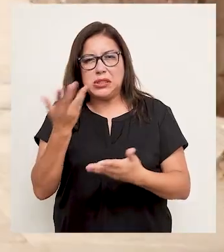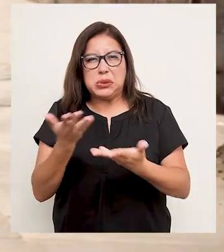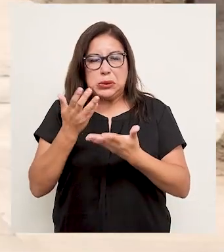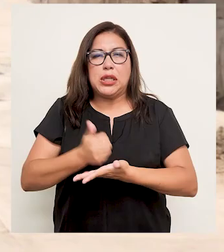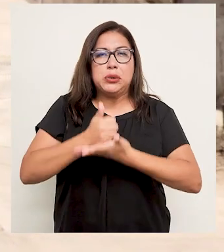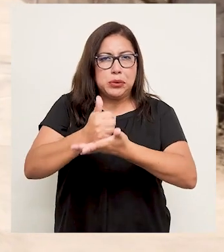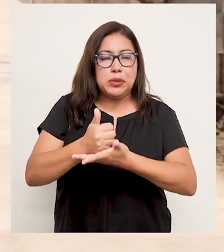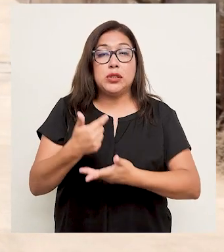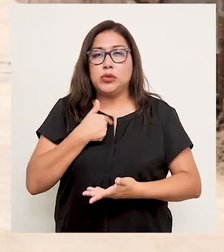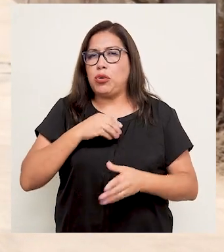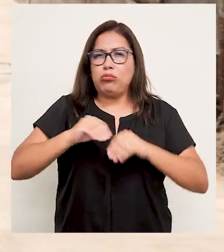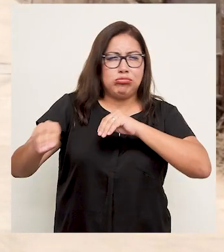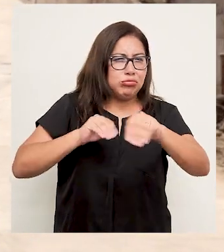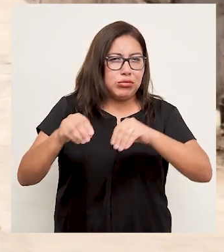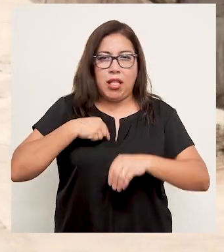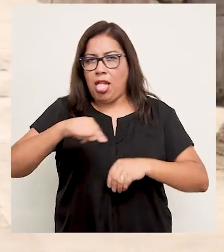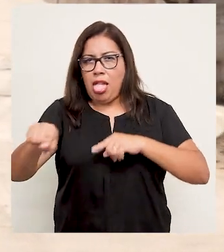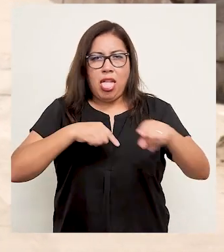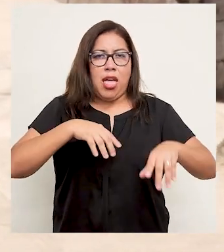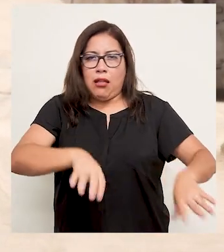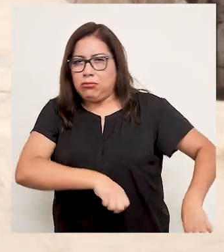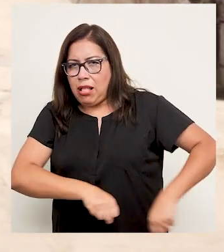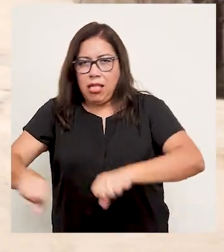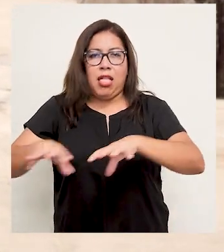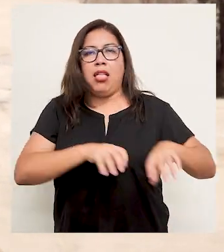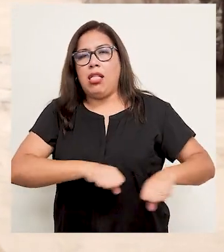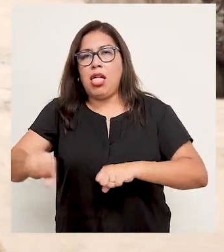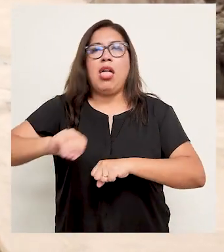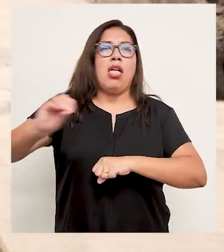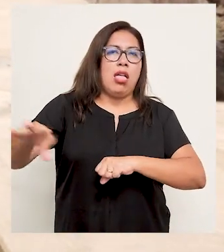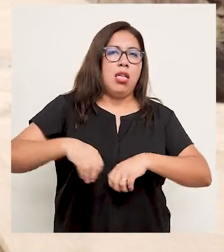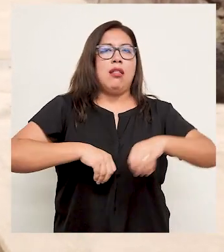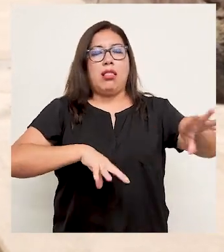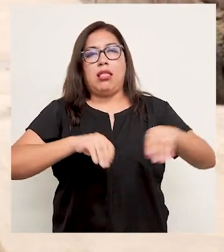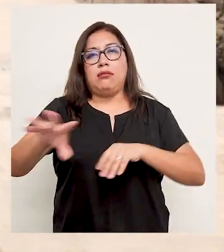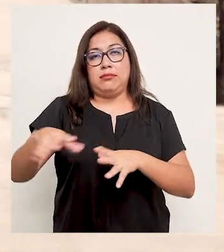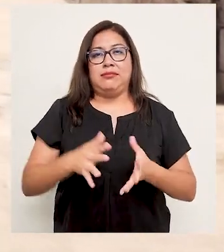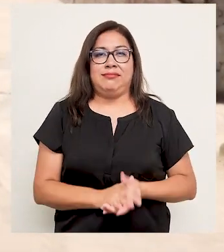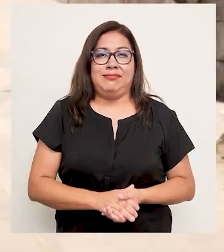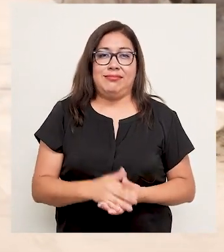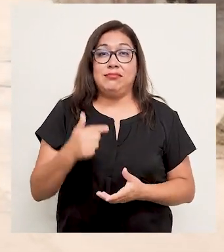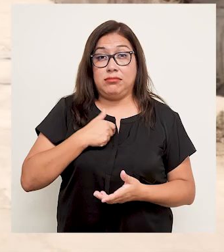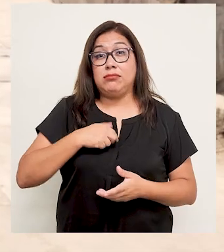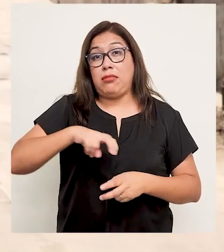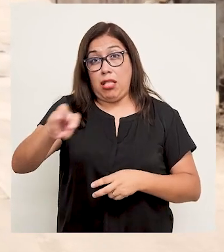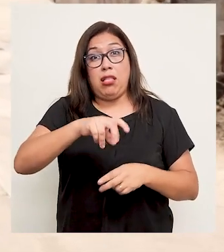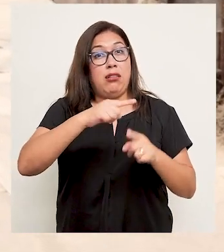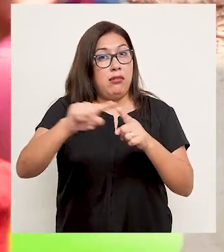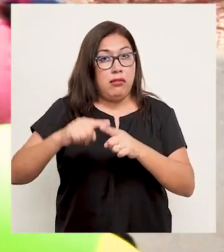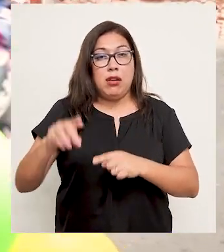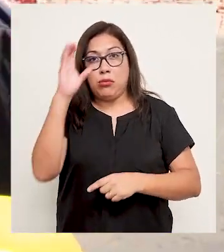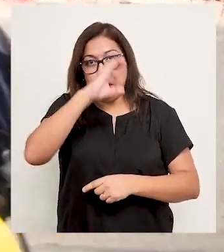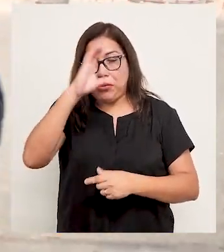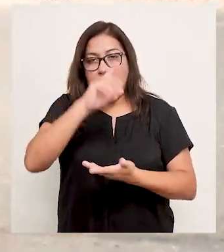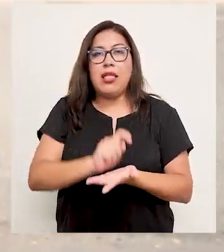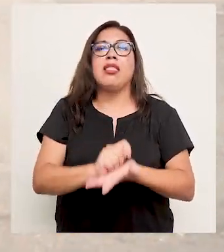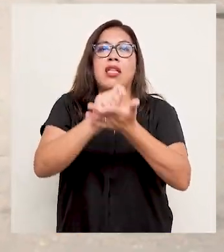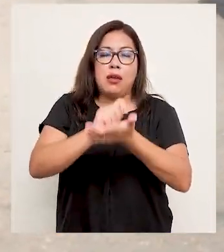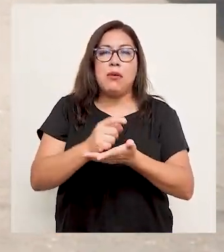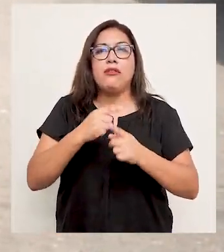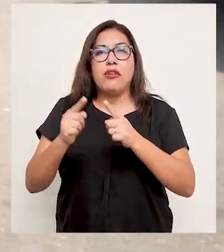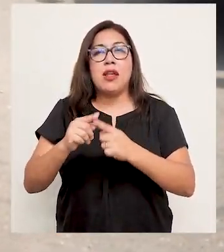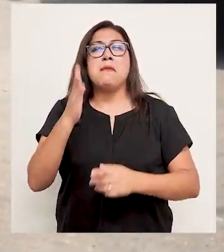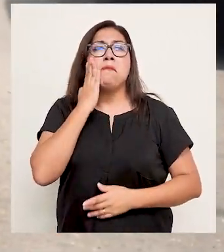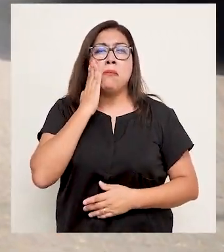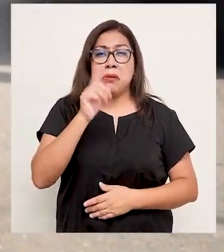iba. Yo me moví a todos lados, jalando a uno, dejando a uno, dejando a otro. Yo he andado por todos lados con mi bebé buscando terapias.